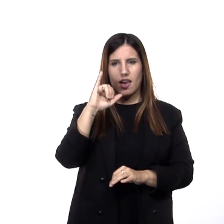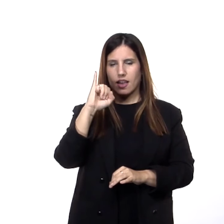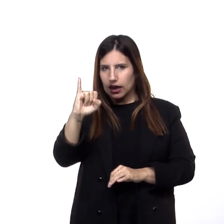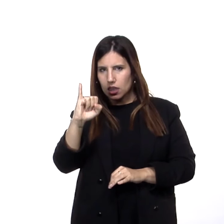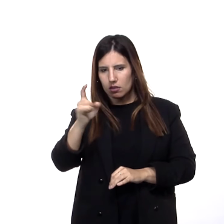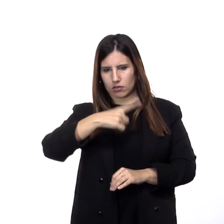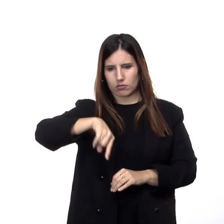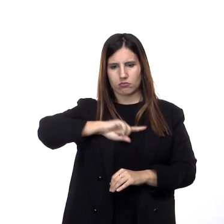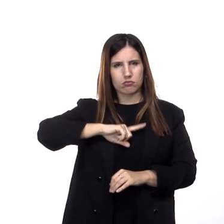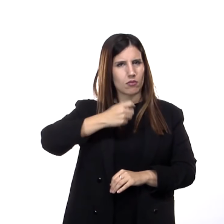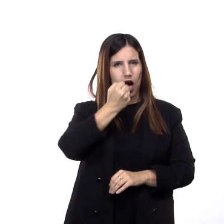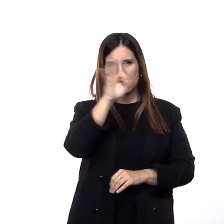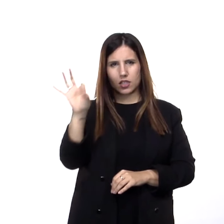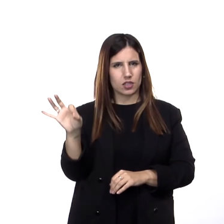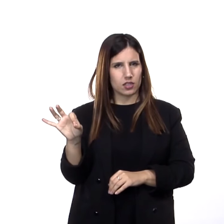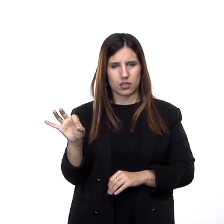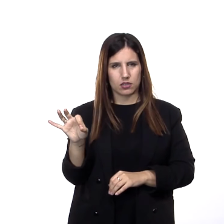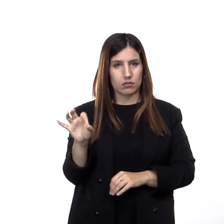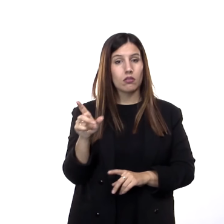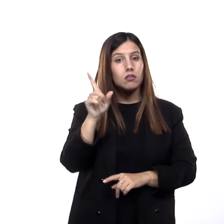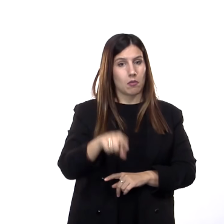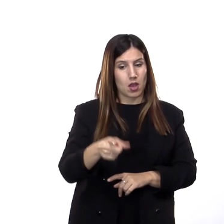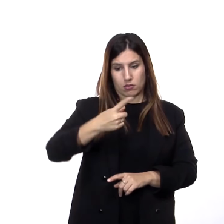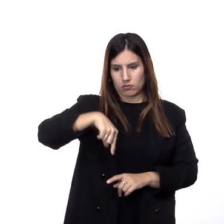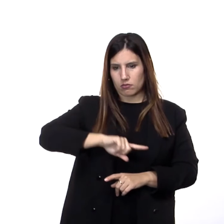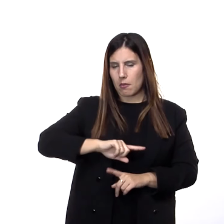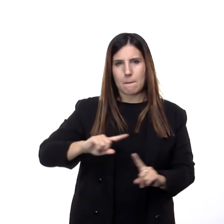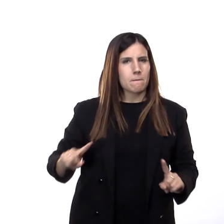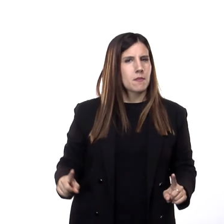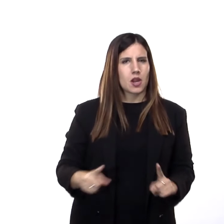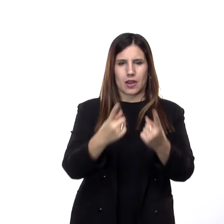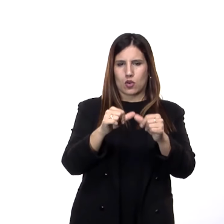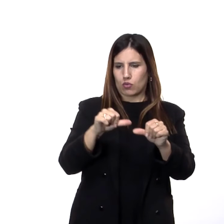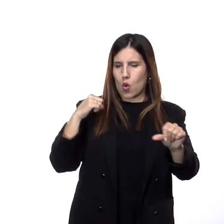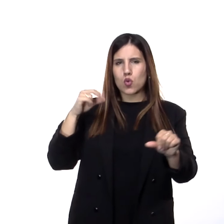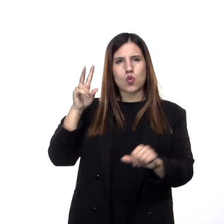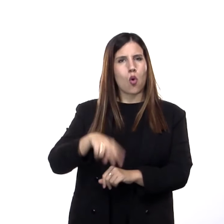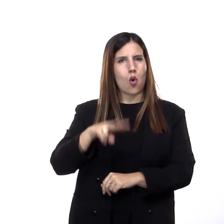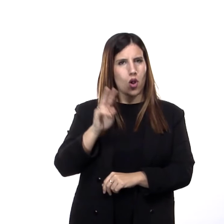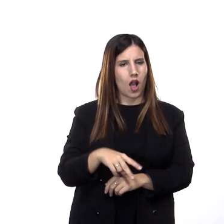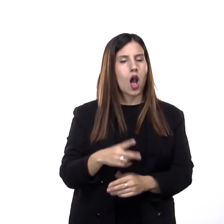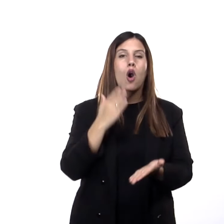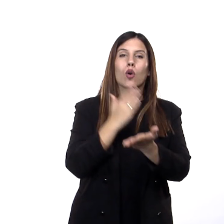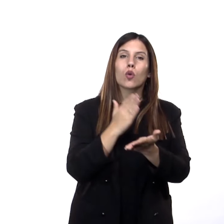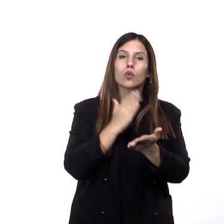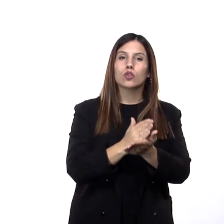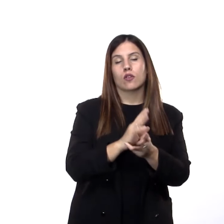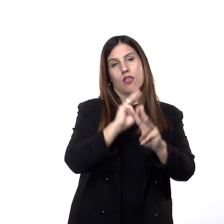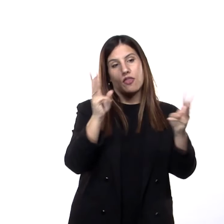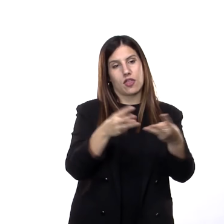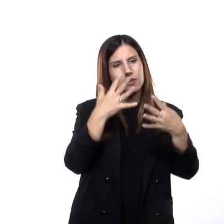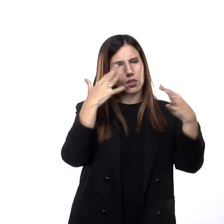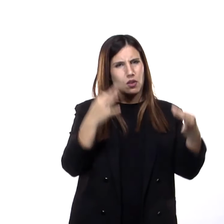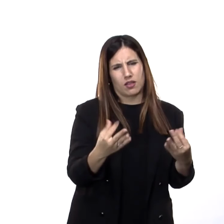en este aspecto y pioneros incluso no hay mucho máster de ciberseguridad mucho curso de cibersur pero poco industrial yo creo que